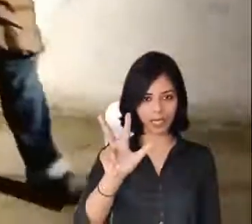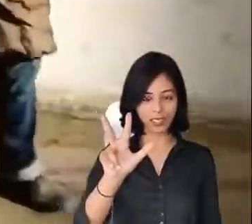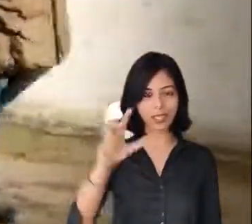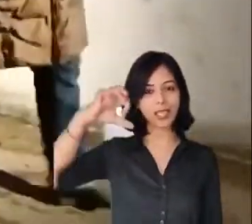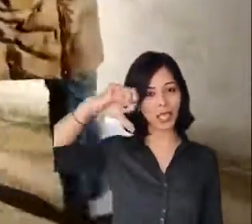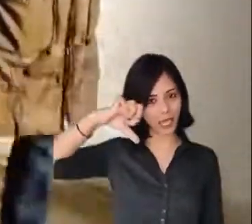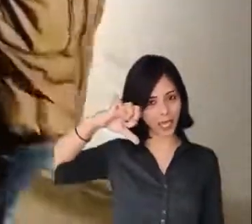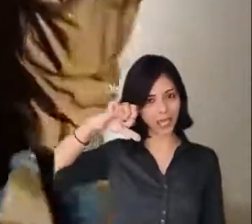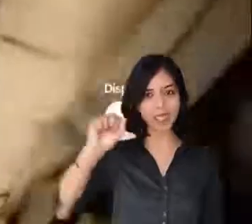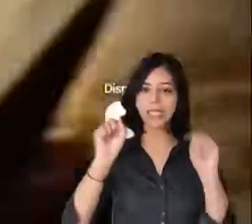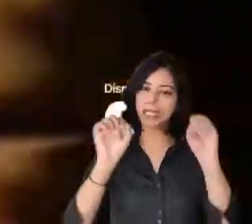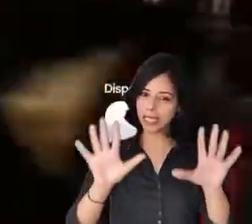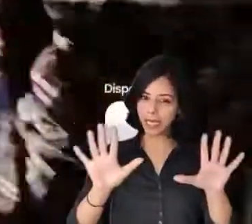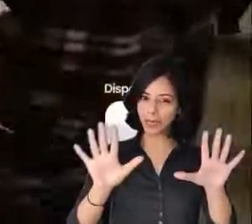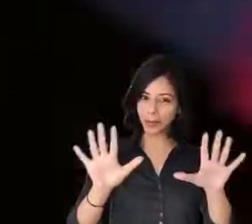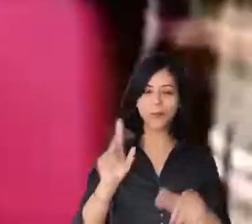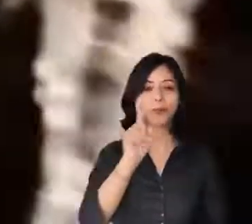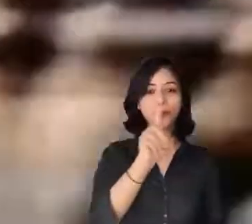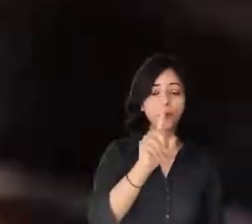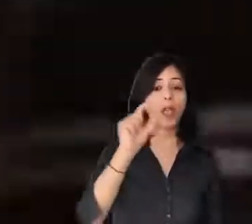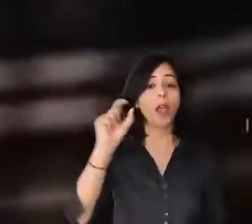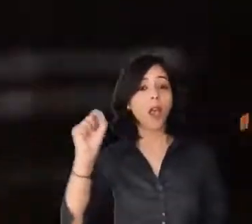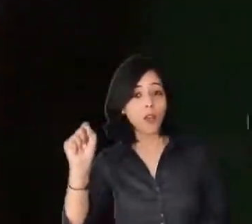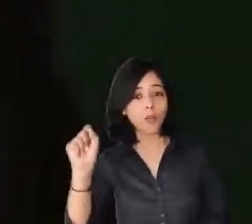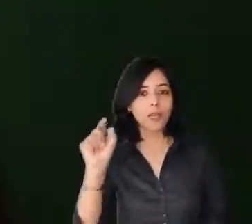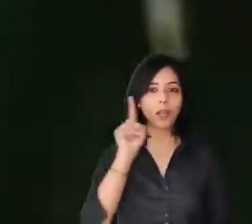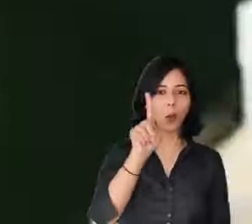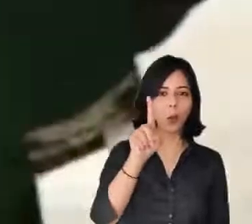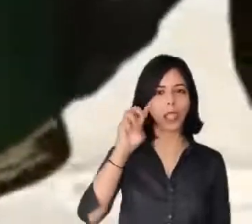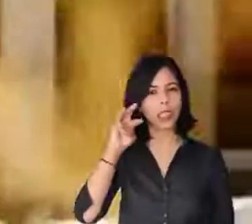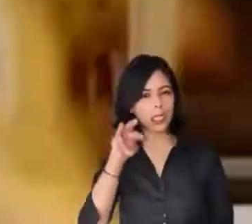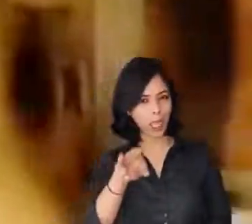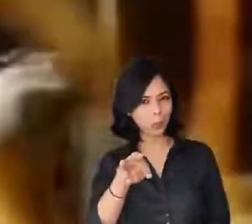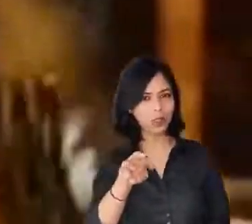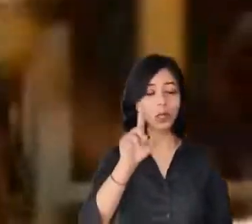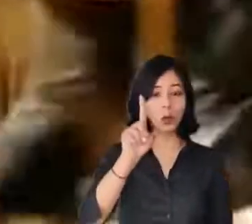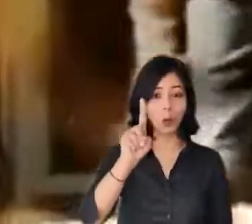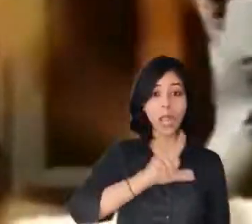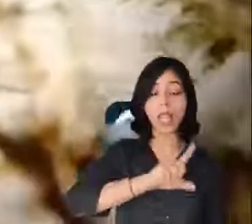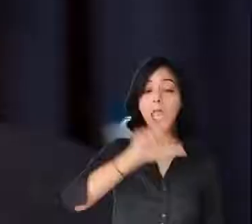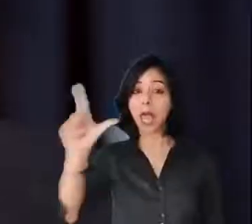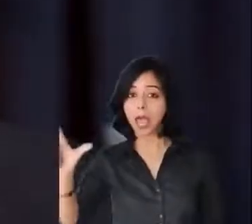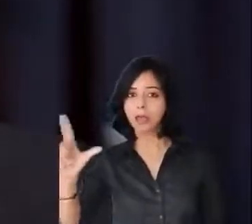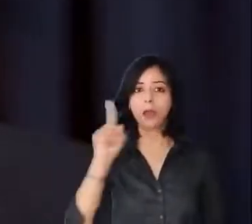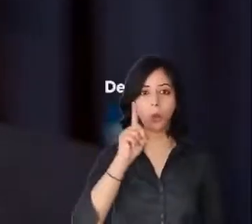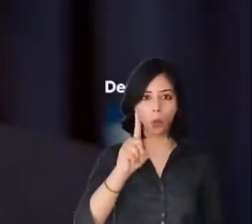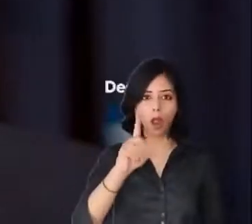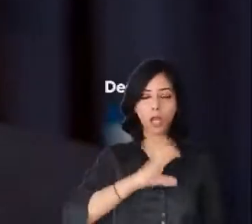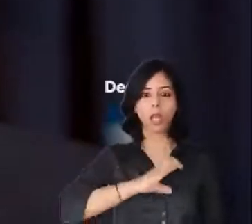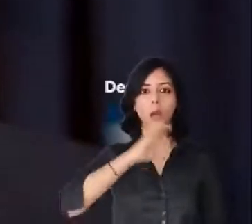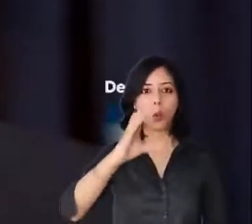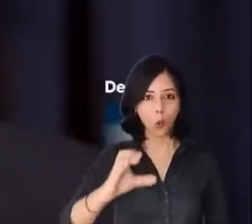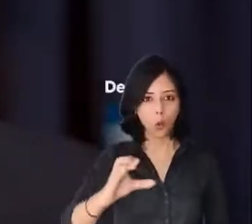Robin y su amigo Jimmy Martin habían pasado por su casa después de tomar juntos el autobús de la escuela. Subieron